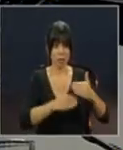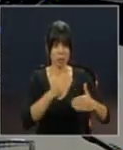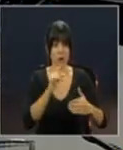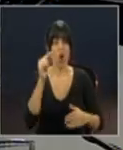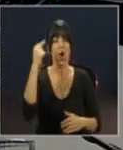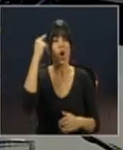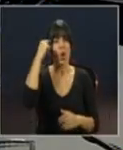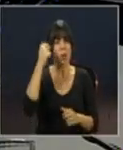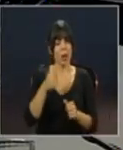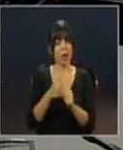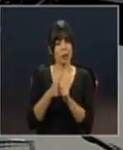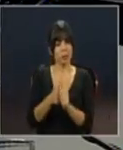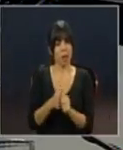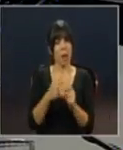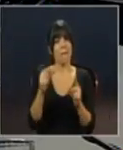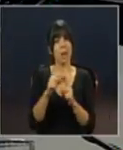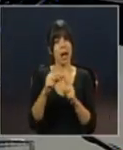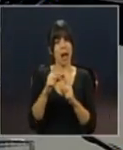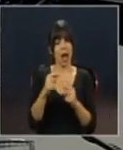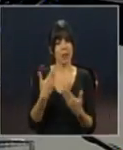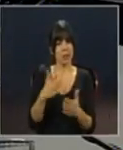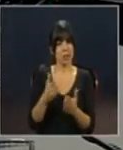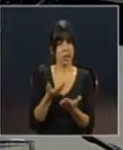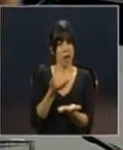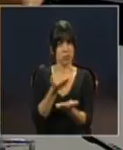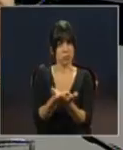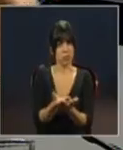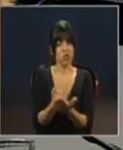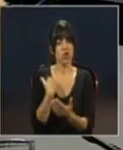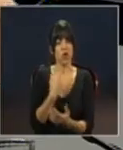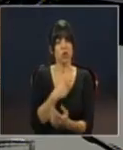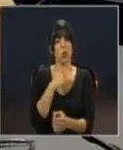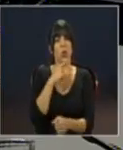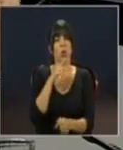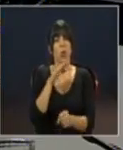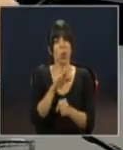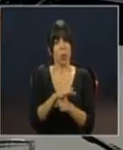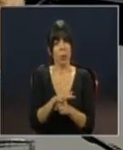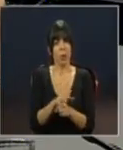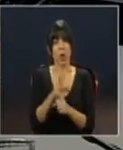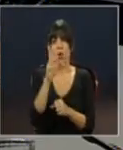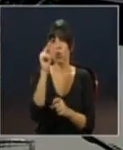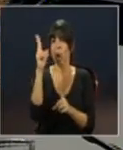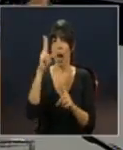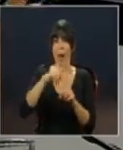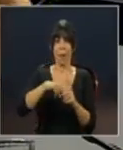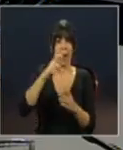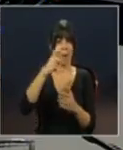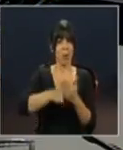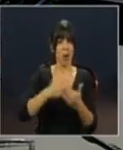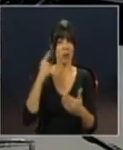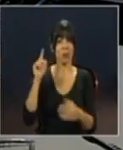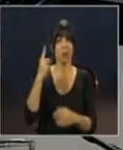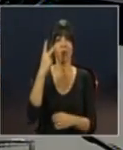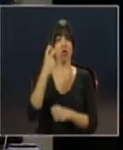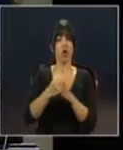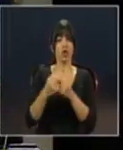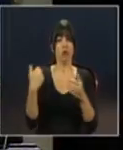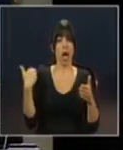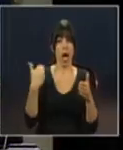sido consistente con la palabra empeñada. Cumplimos con la promesa de no aplicar impuestos durante los 2 primeros años de